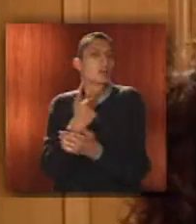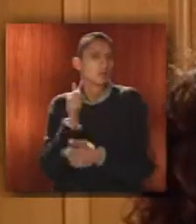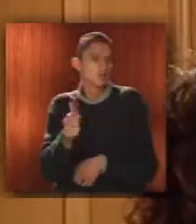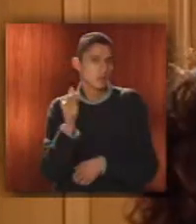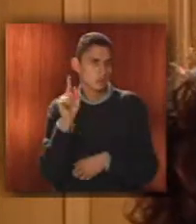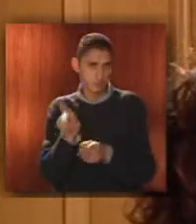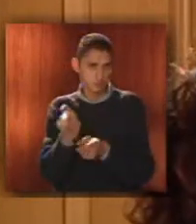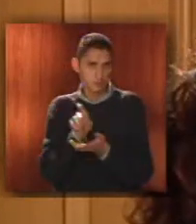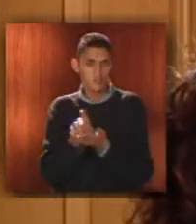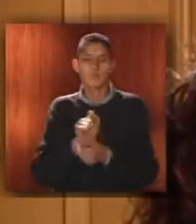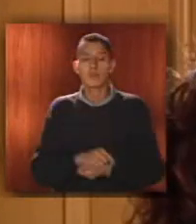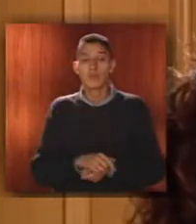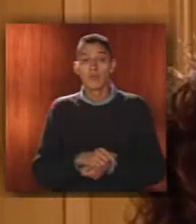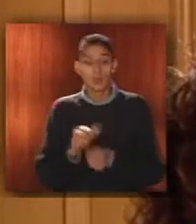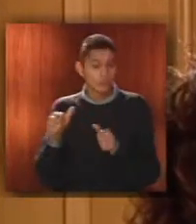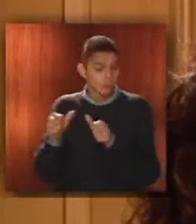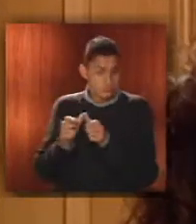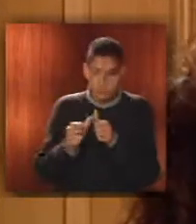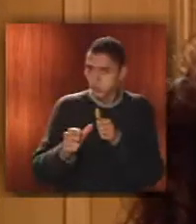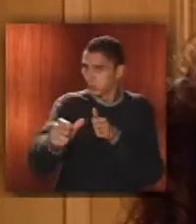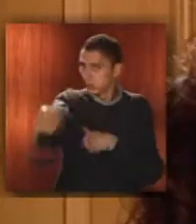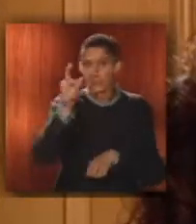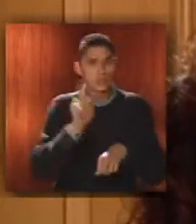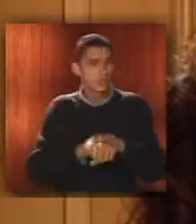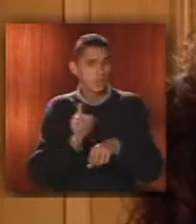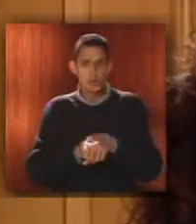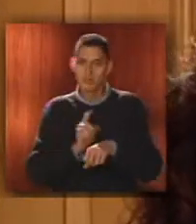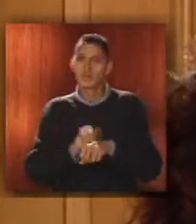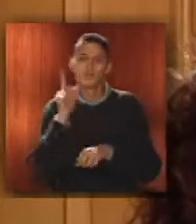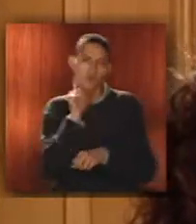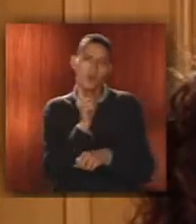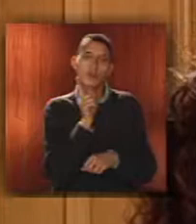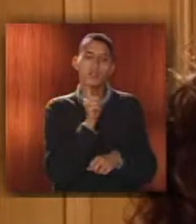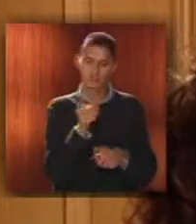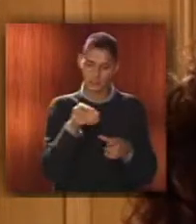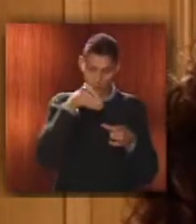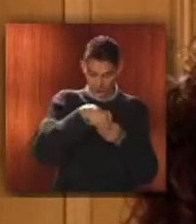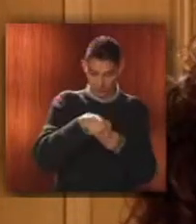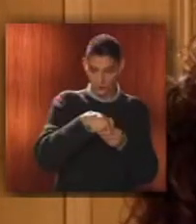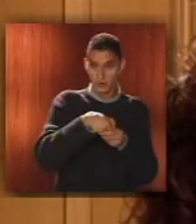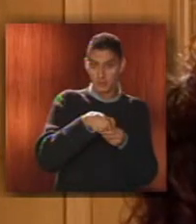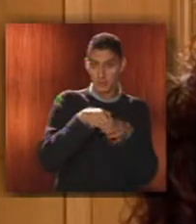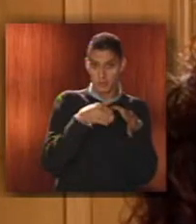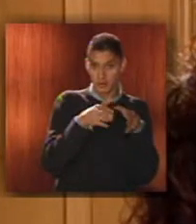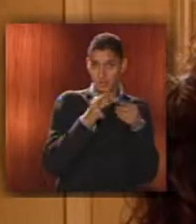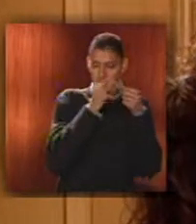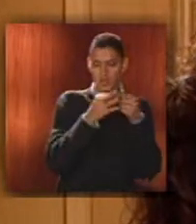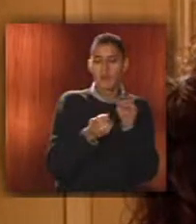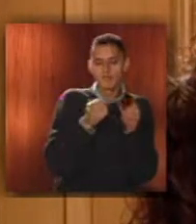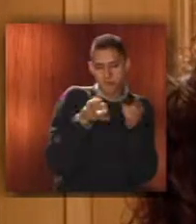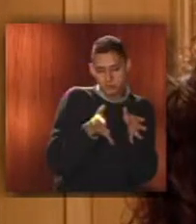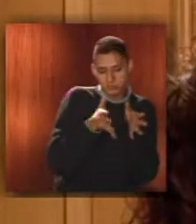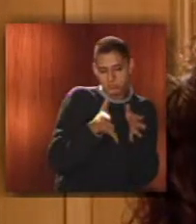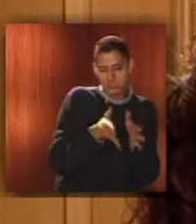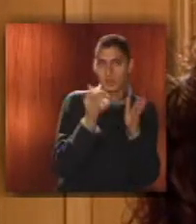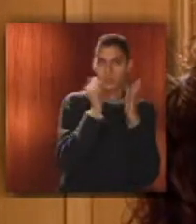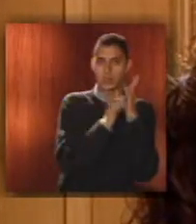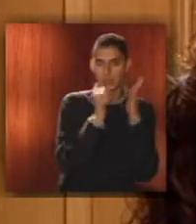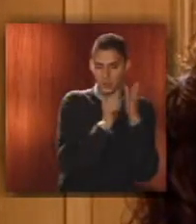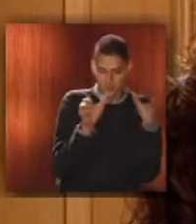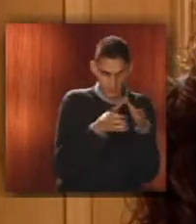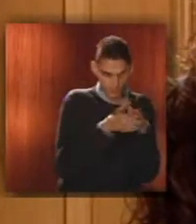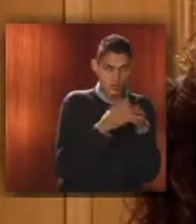ellos hayan escogido. Durante todo el tiempo van a tomar unas materias o unos espacios